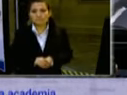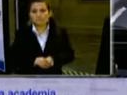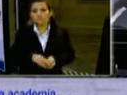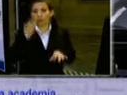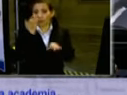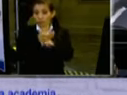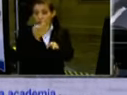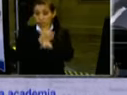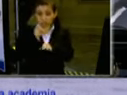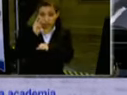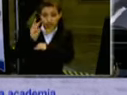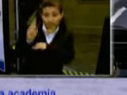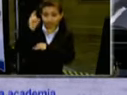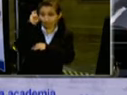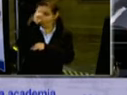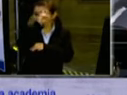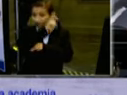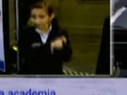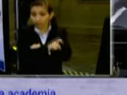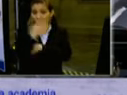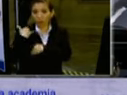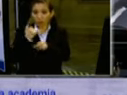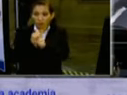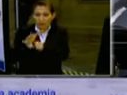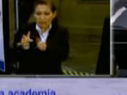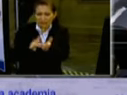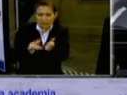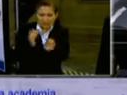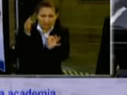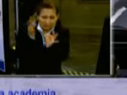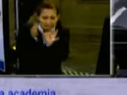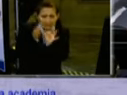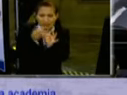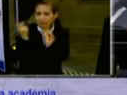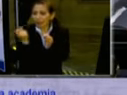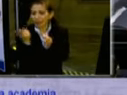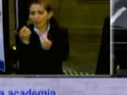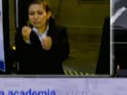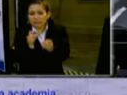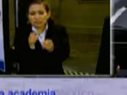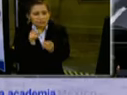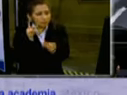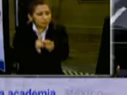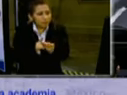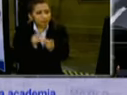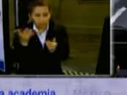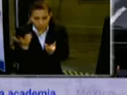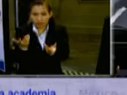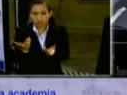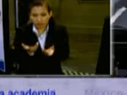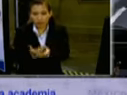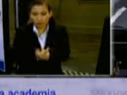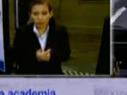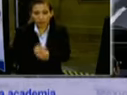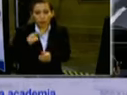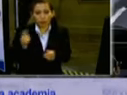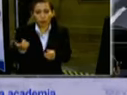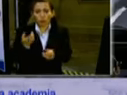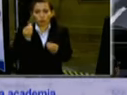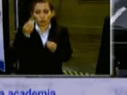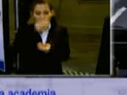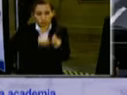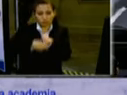Hasta ahora he visto que es difícil conseguir información concreta de qué exactamente se logra con estos cuantiosos